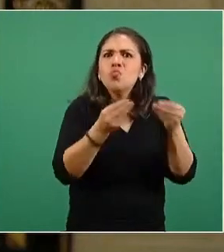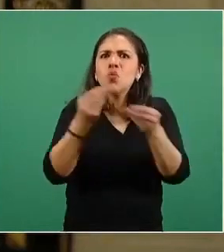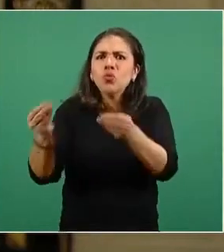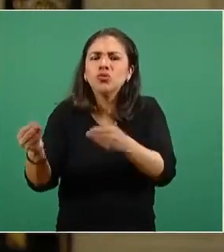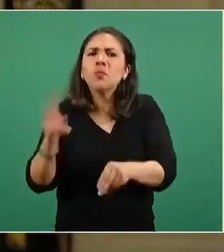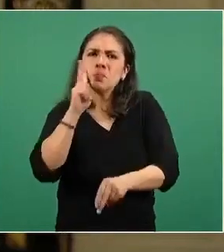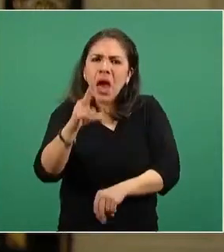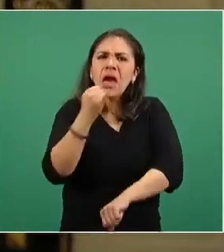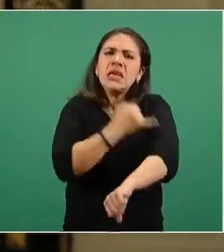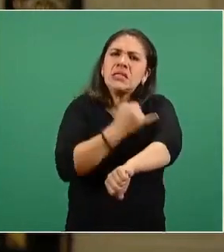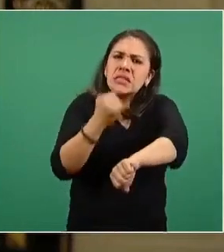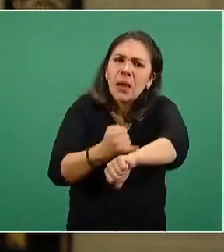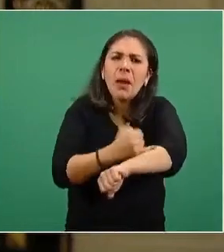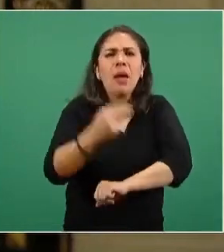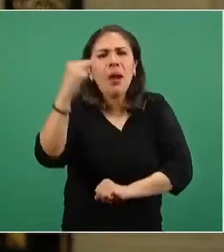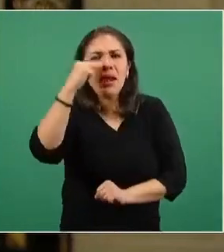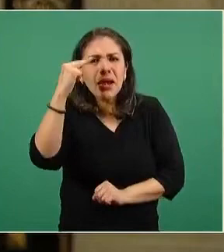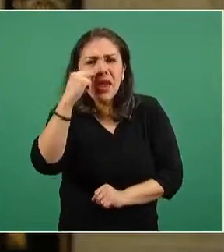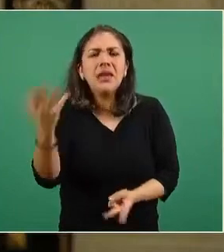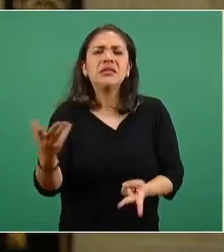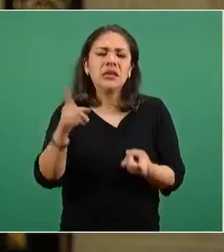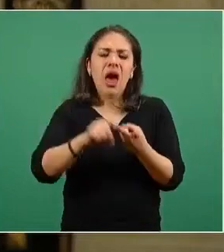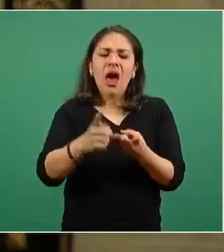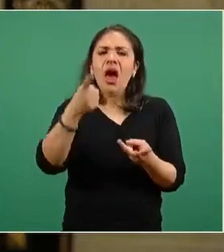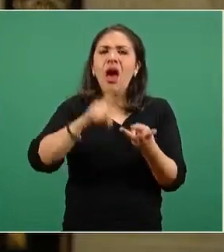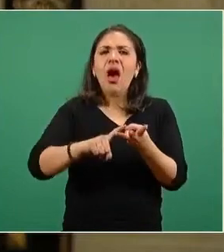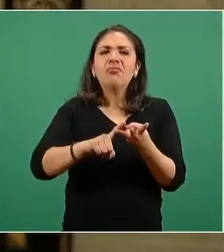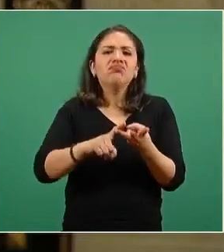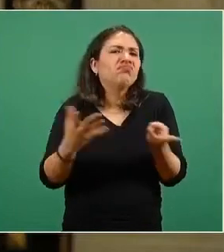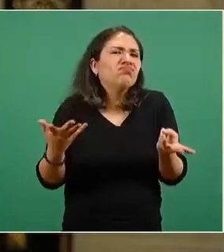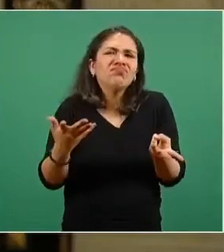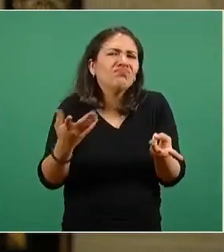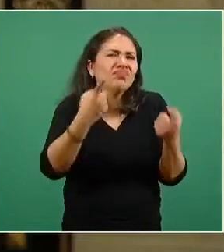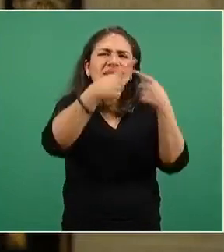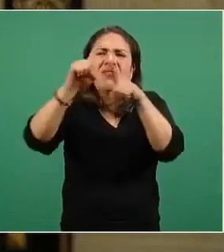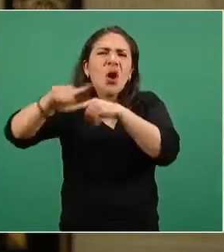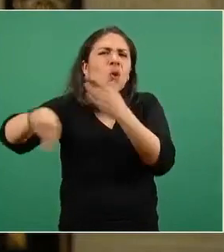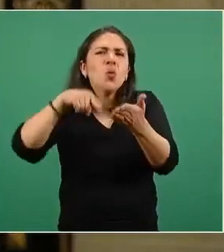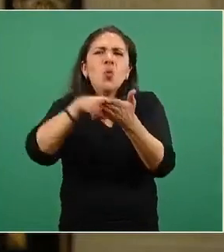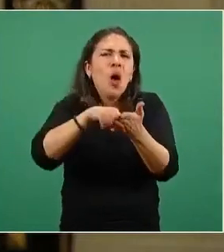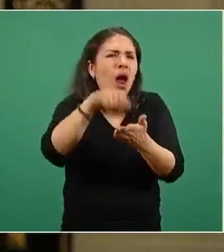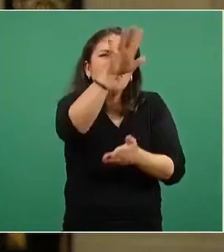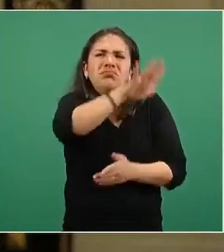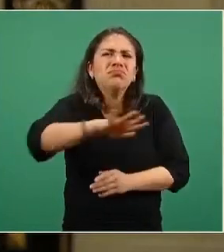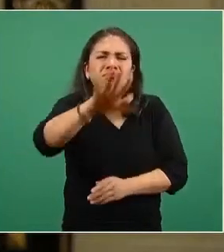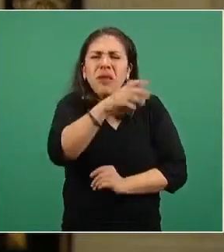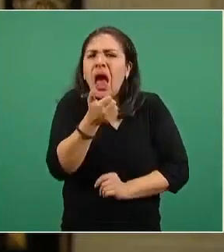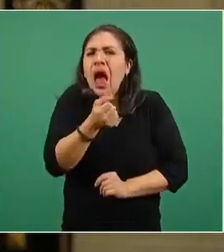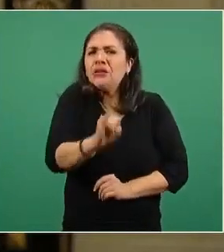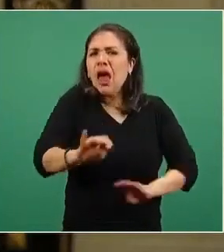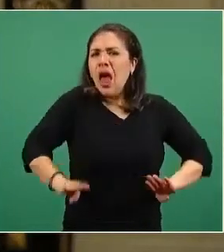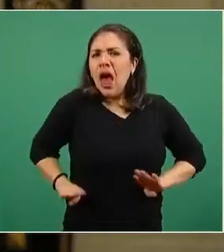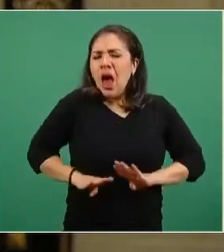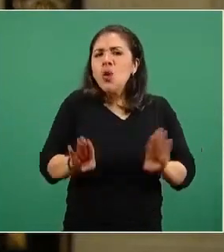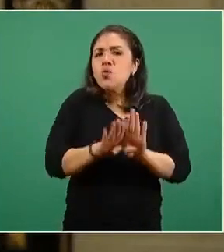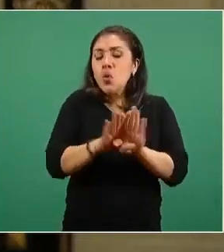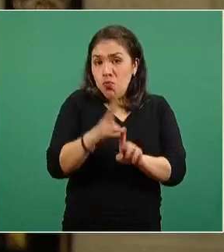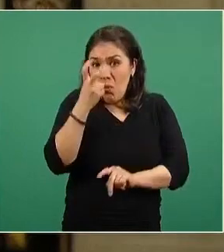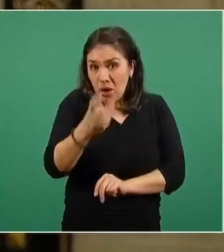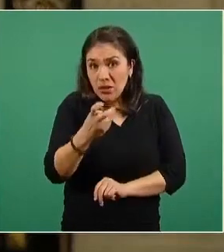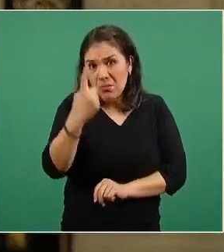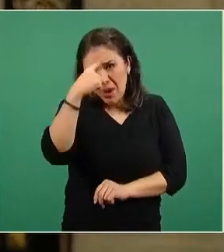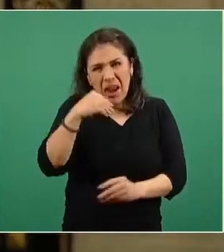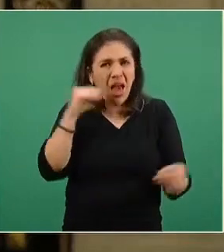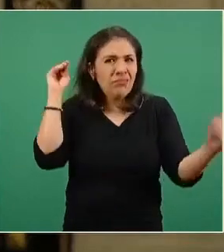Llámese Iztapalapa, llámese Nezahualcóyotl, llámese todo lo que es esa colindancia, ¿no? Lo que nos llevó incluso a este